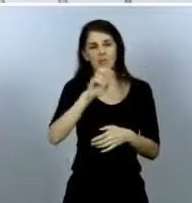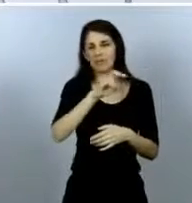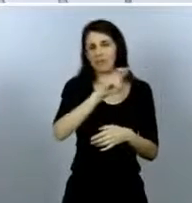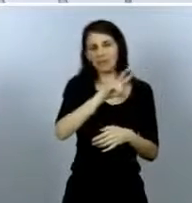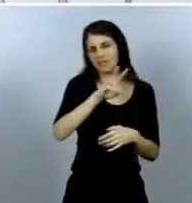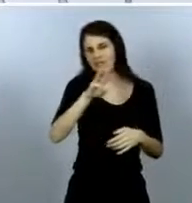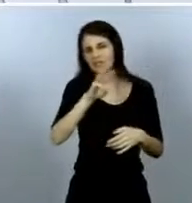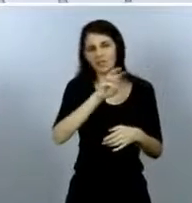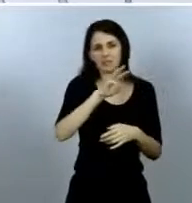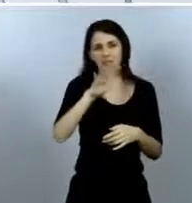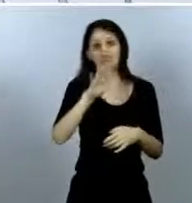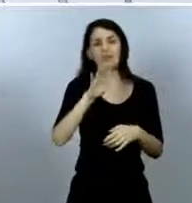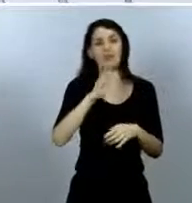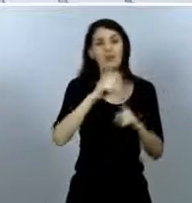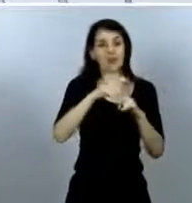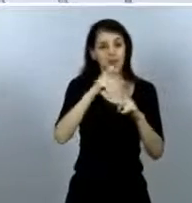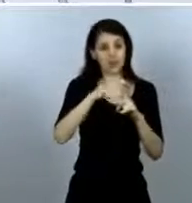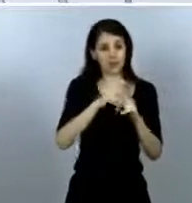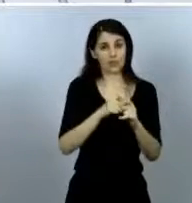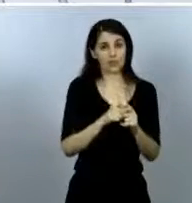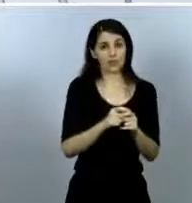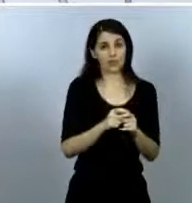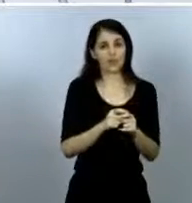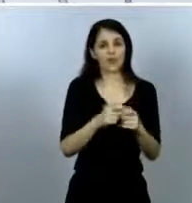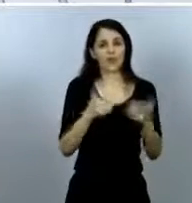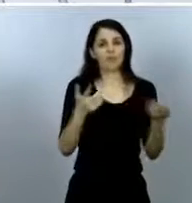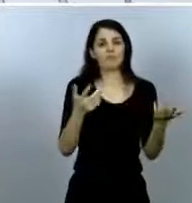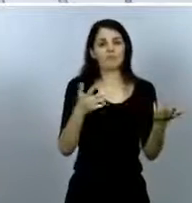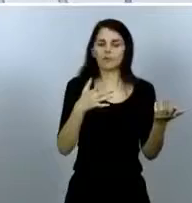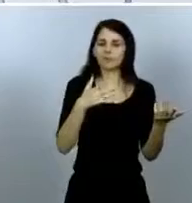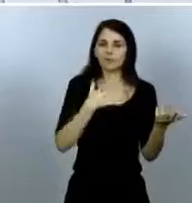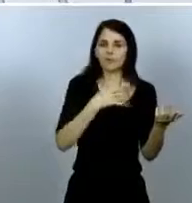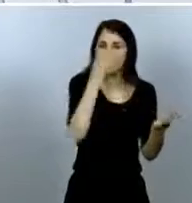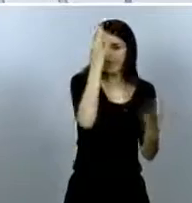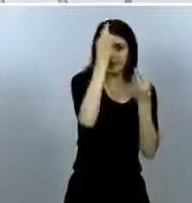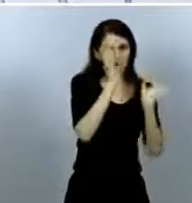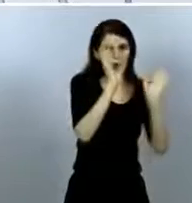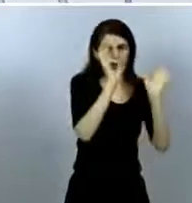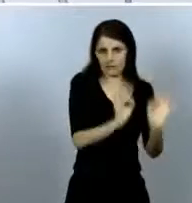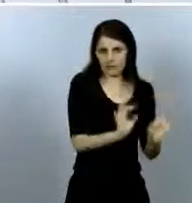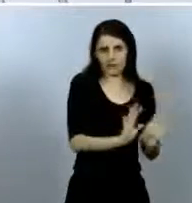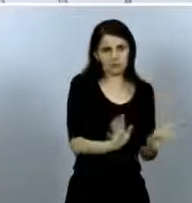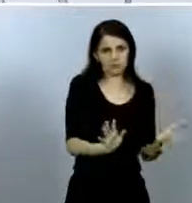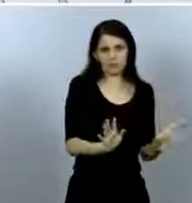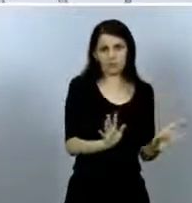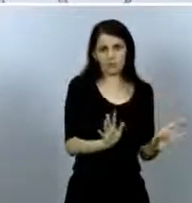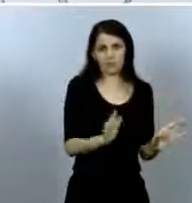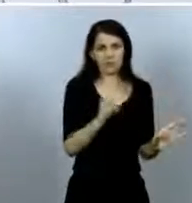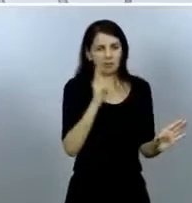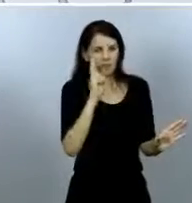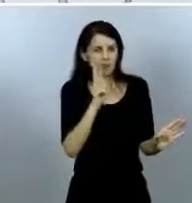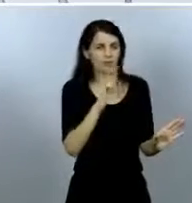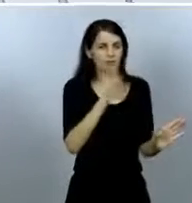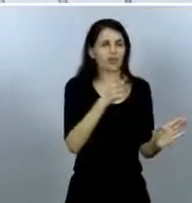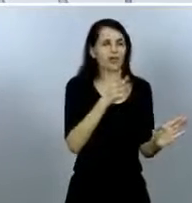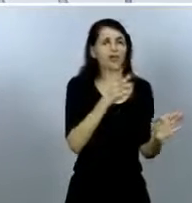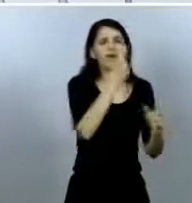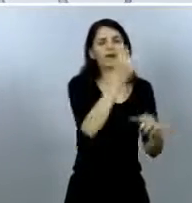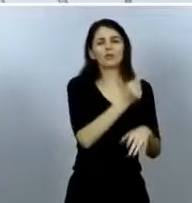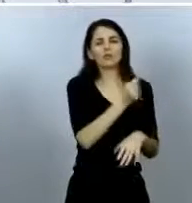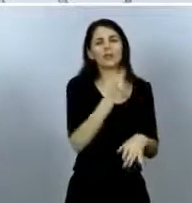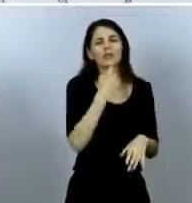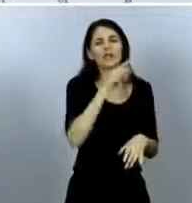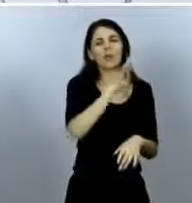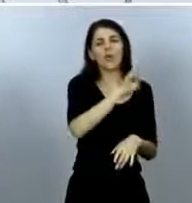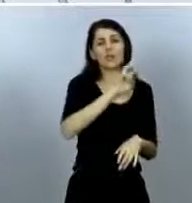se refieren desde febrero con lo cual es y que pueda dar una pequeña variación pero como vemos son prácticamente los mismos 43 mil y pico 44 mil la